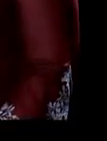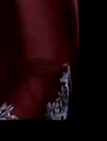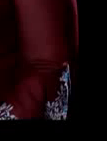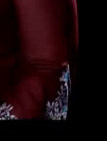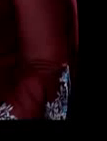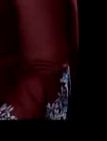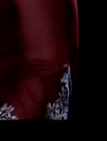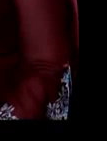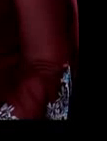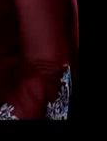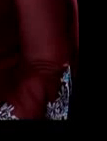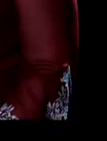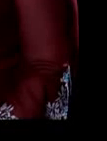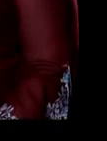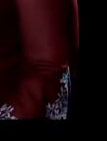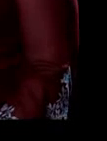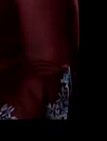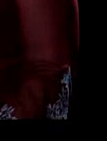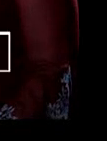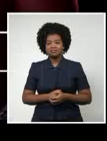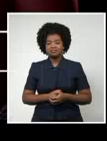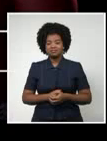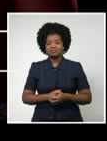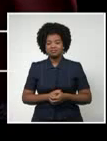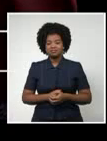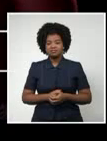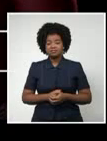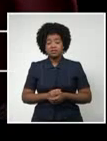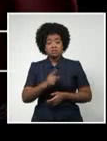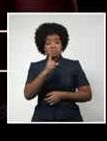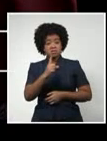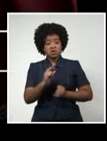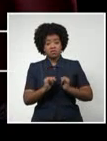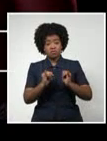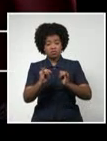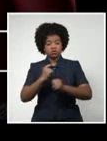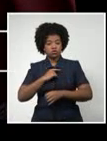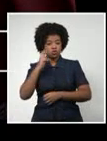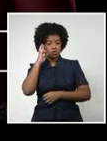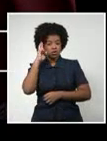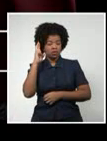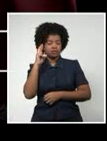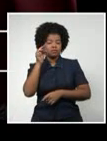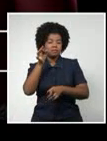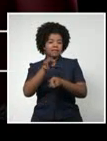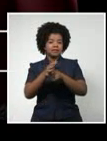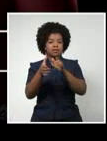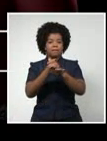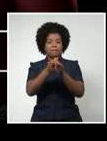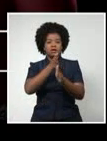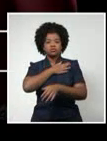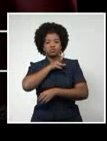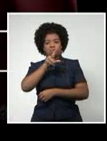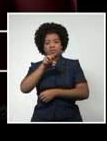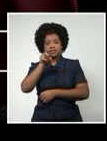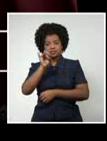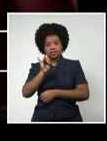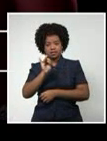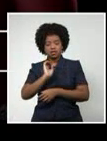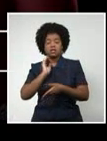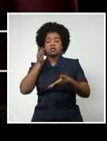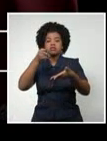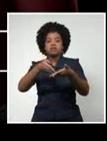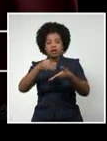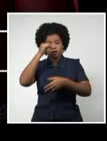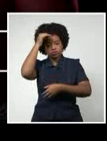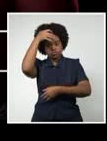La primera noticia que yo recuerdo que salió esto, una noticia muy marginal, fue de marzo del 2017, acaba de llegar Trump a la Casa